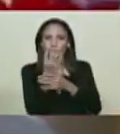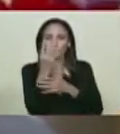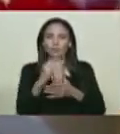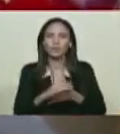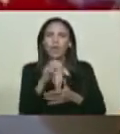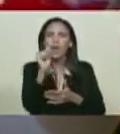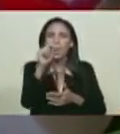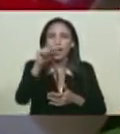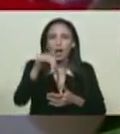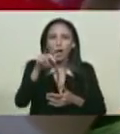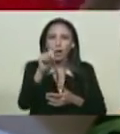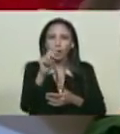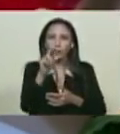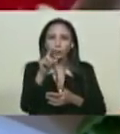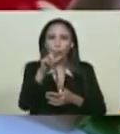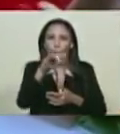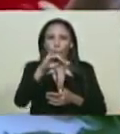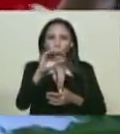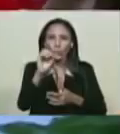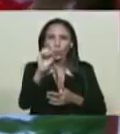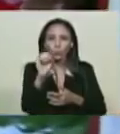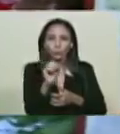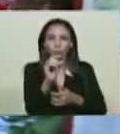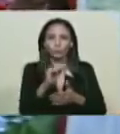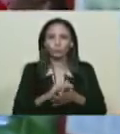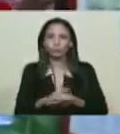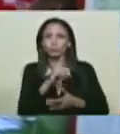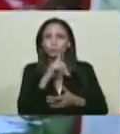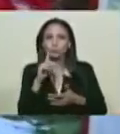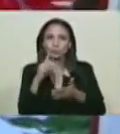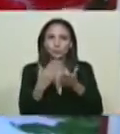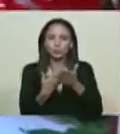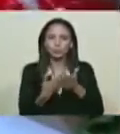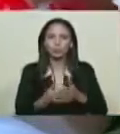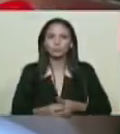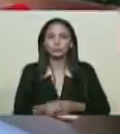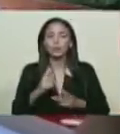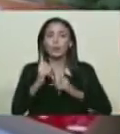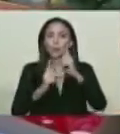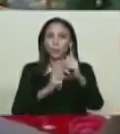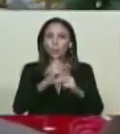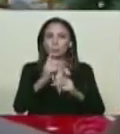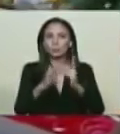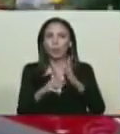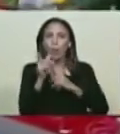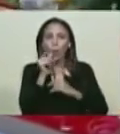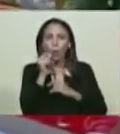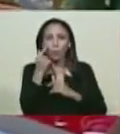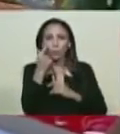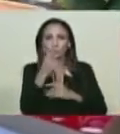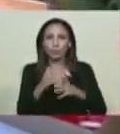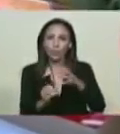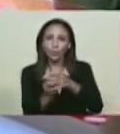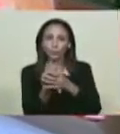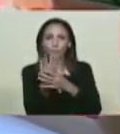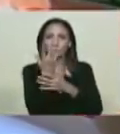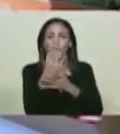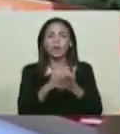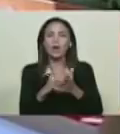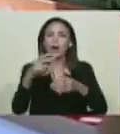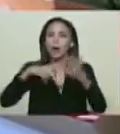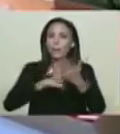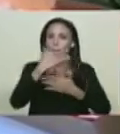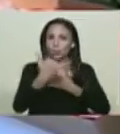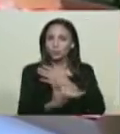anturios, anturiums. Aquí está uno de los productores de flores. Este es un proyecto, presidente,